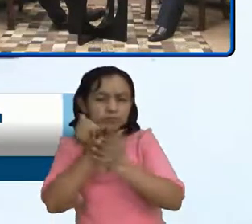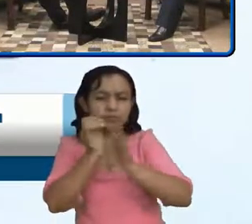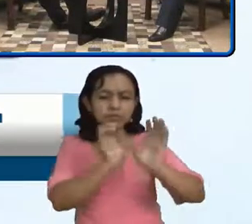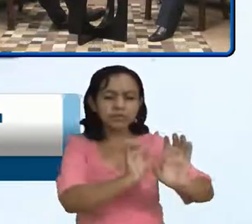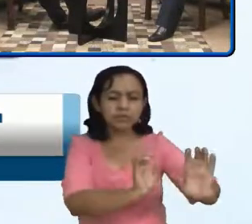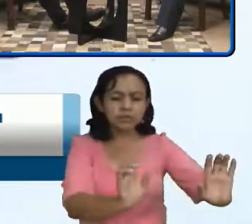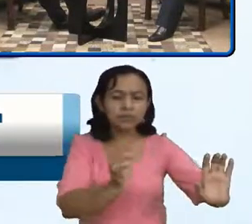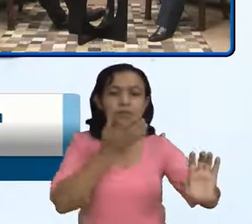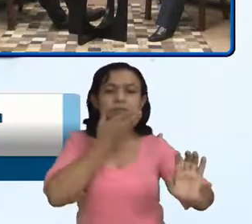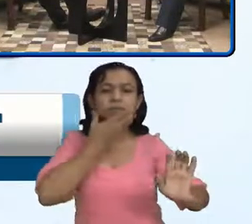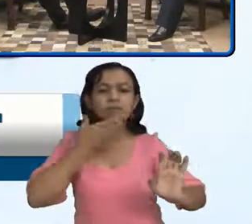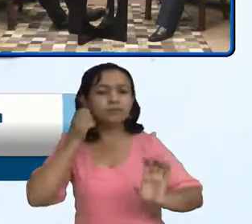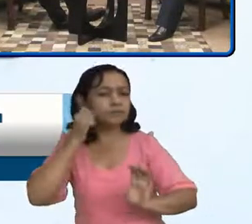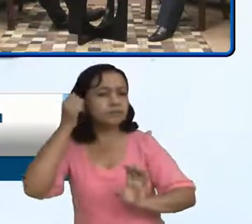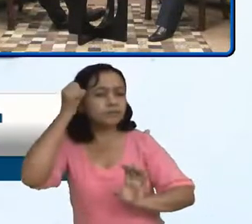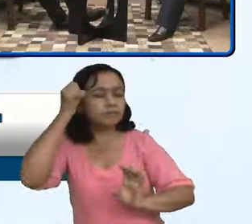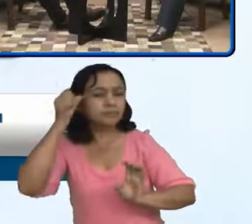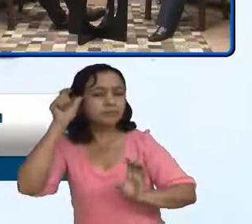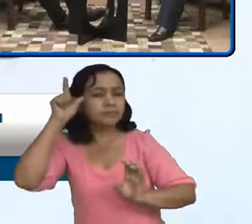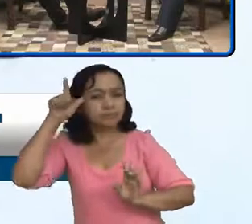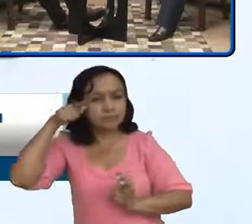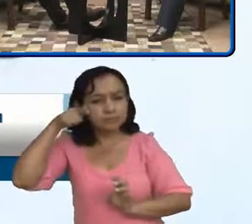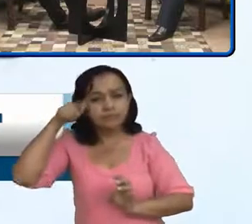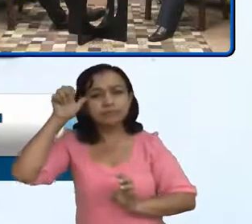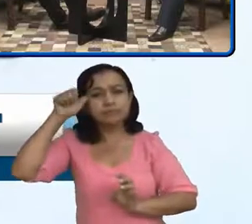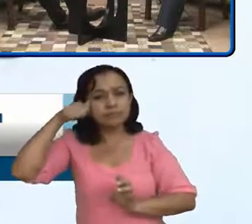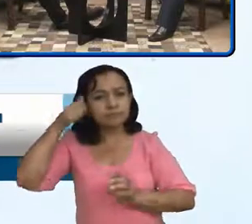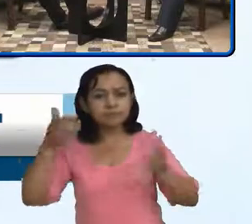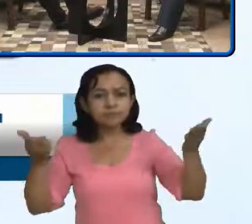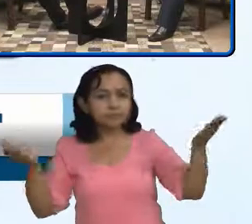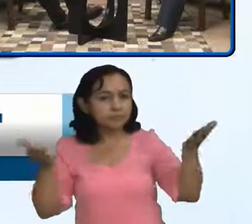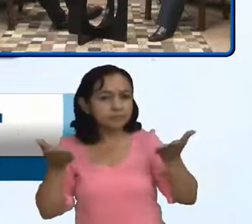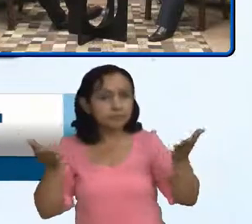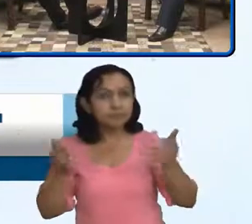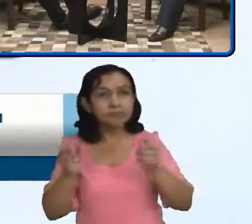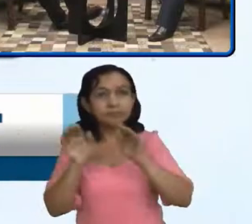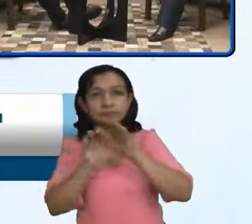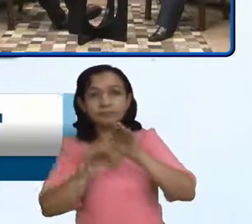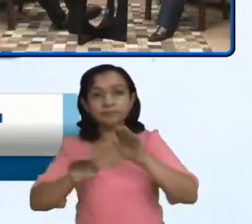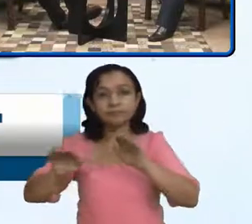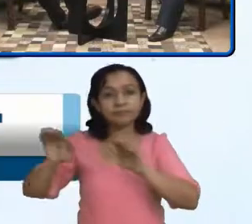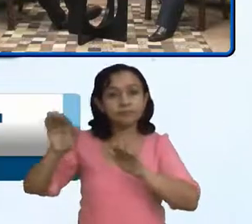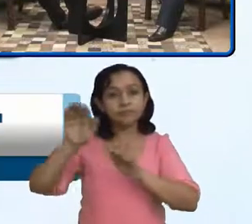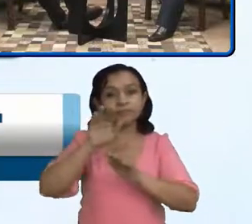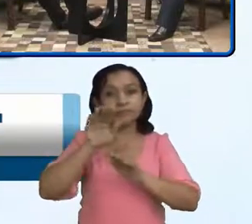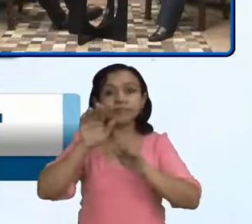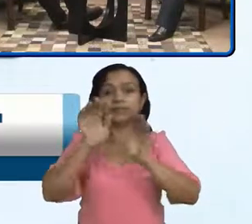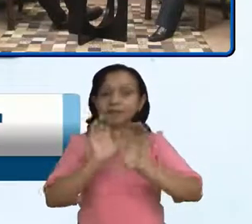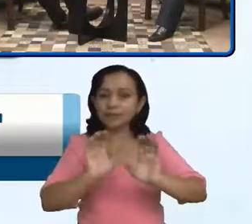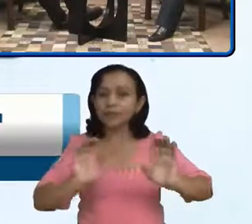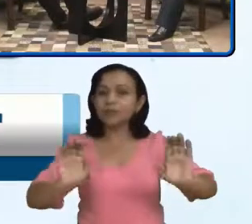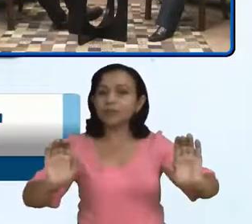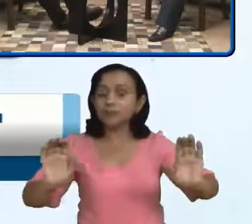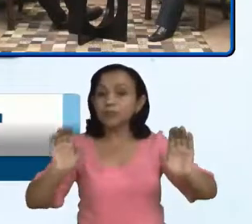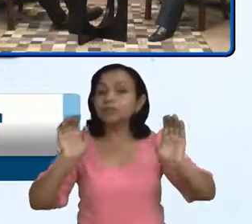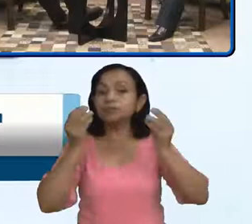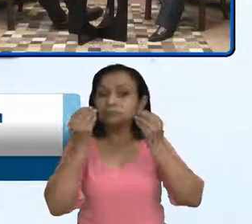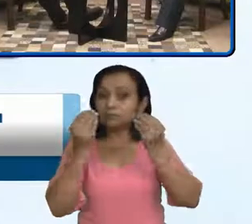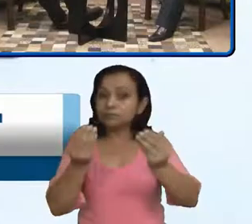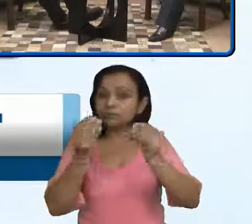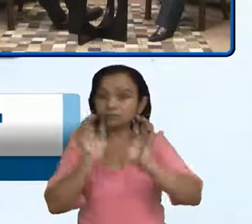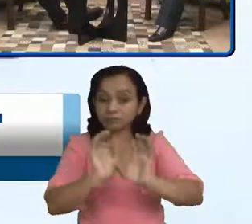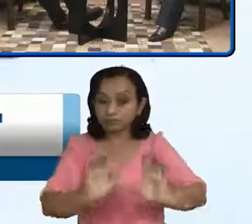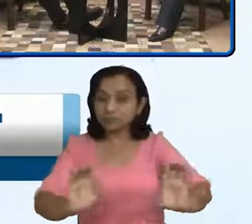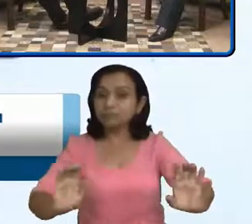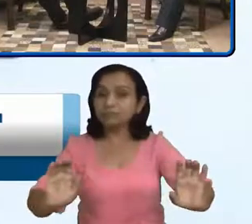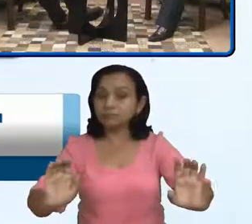de jóvenes, de adultos? Ok, en este caso pienso son más afectaciones, por lo menos en Nicaragua, en los niños. Se miran niño más.